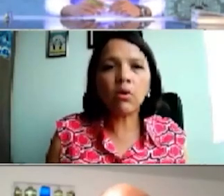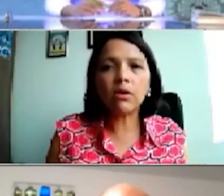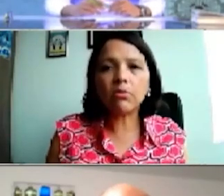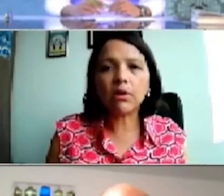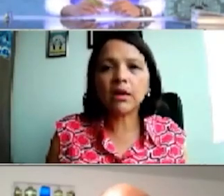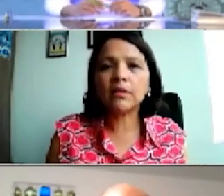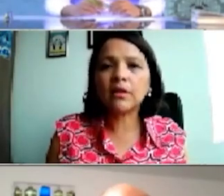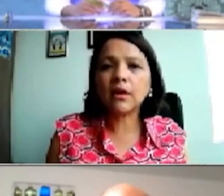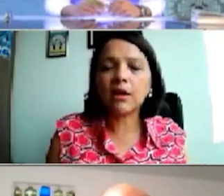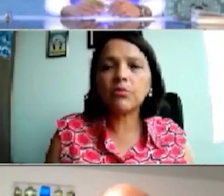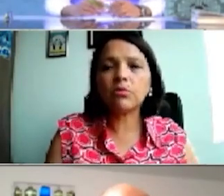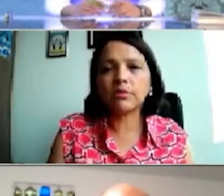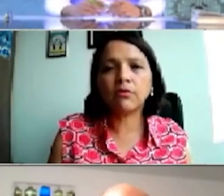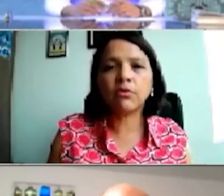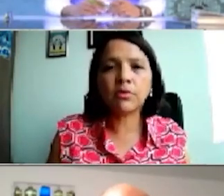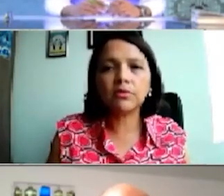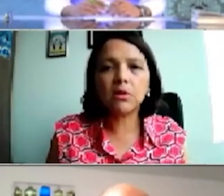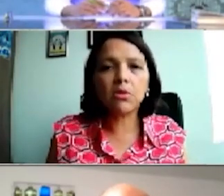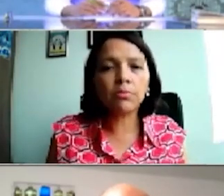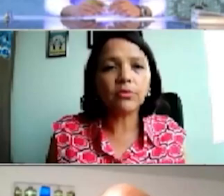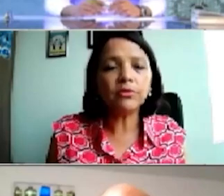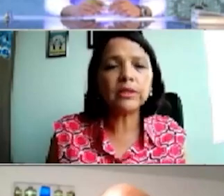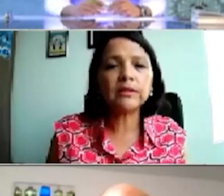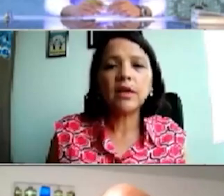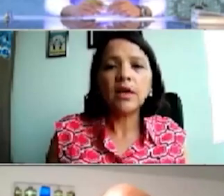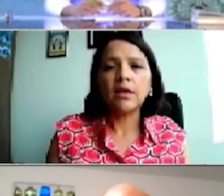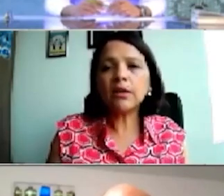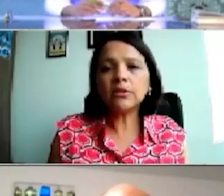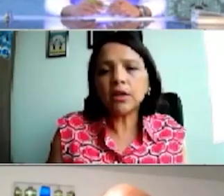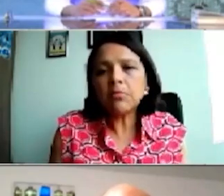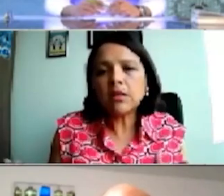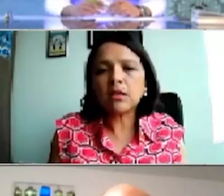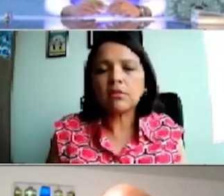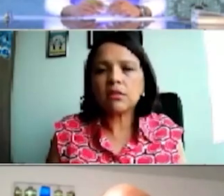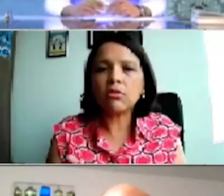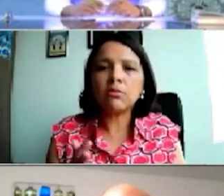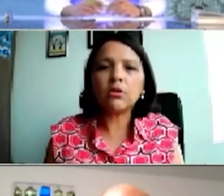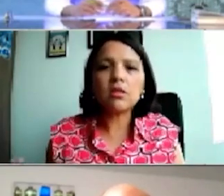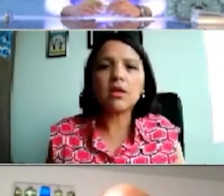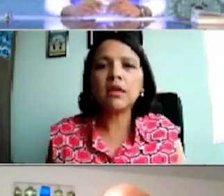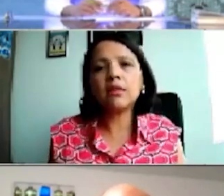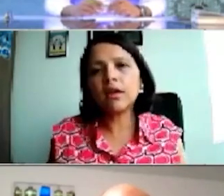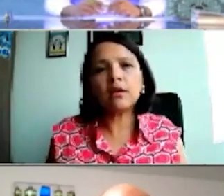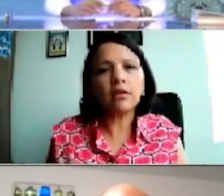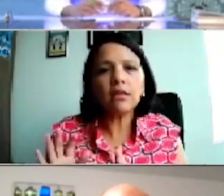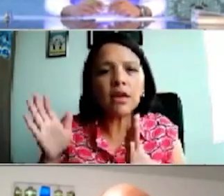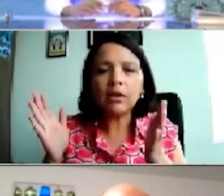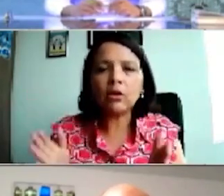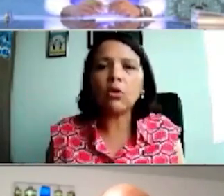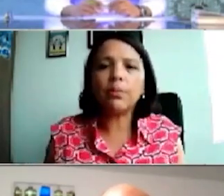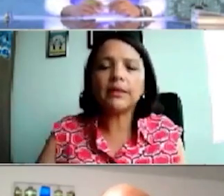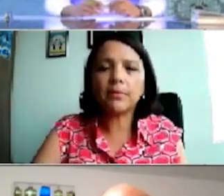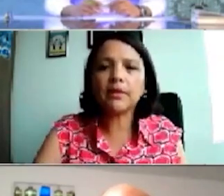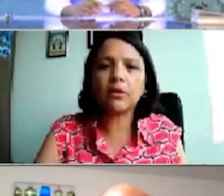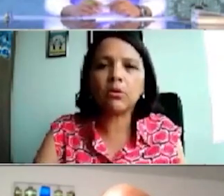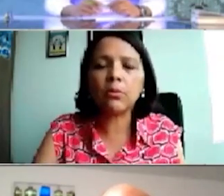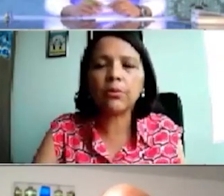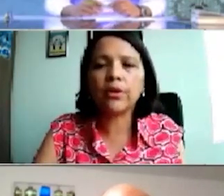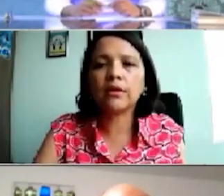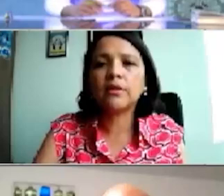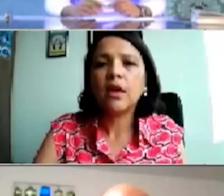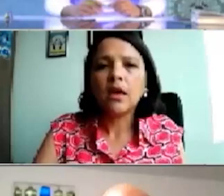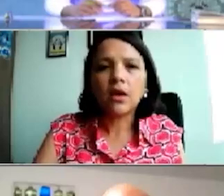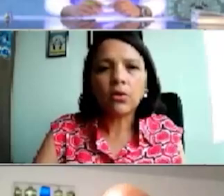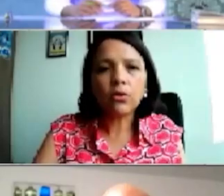igual con una agenda de cambios, de transformaciones medio profundas, y a los tres meses se olvidó de esa agenda y se alineó completamente con los